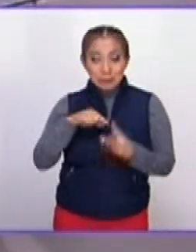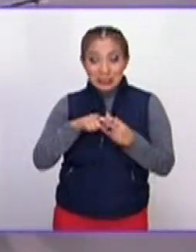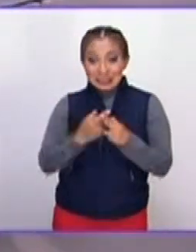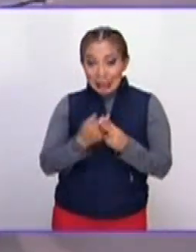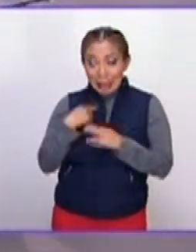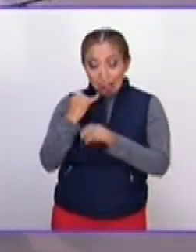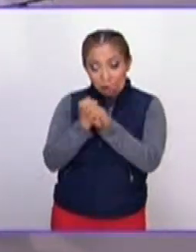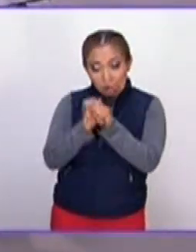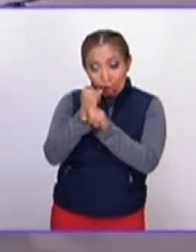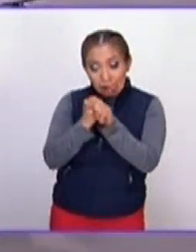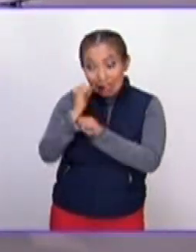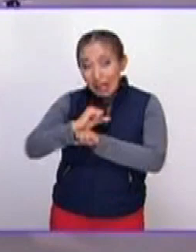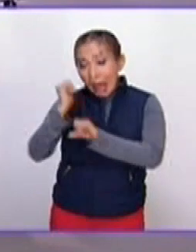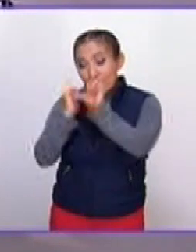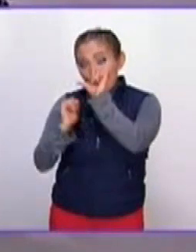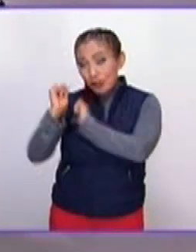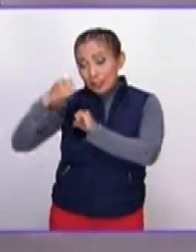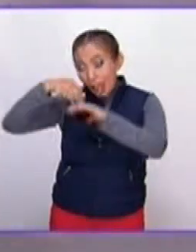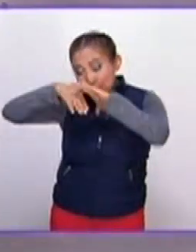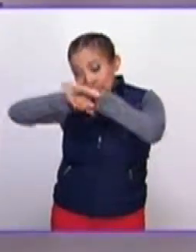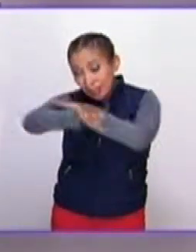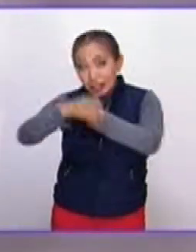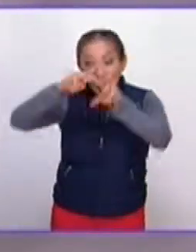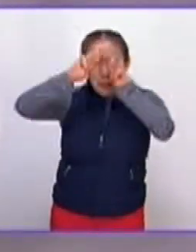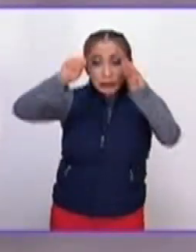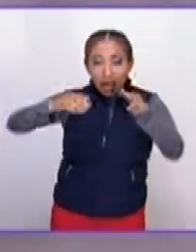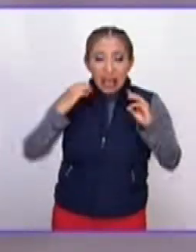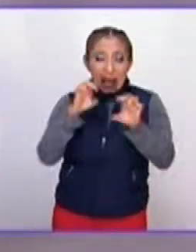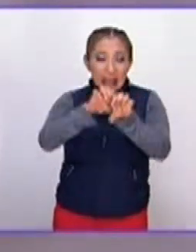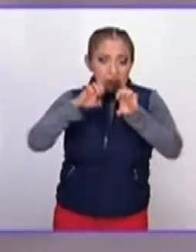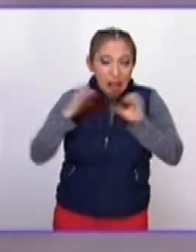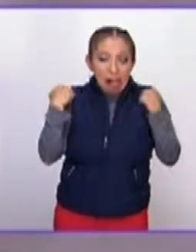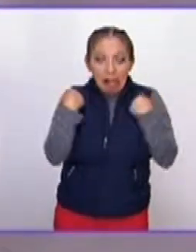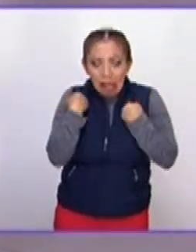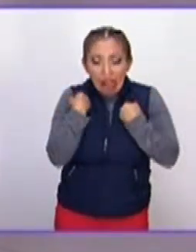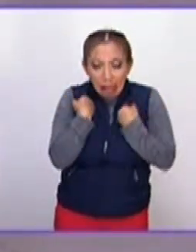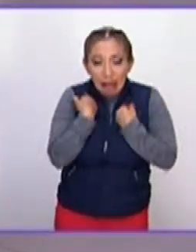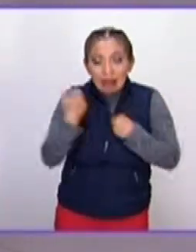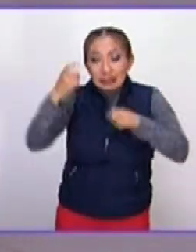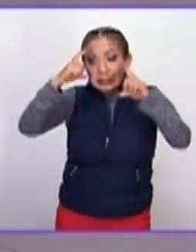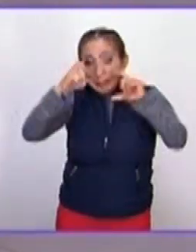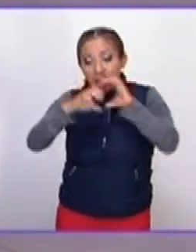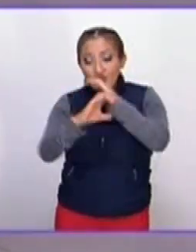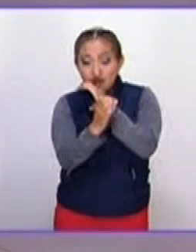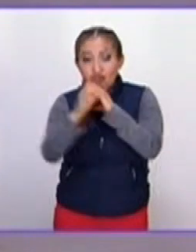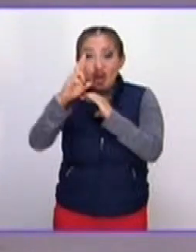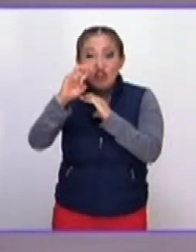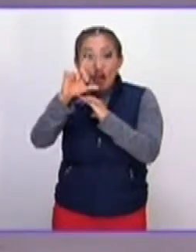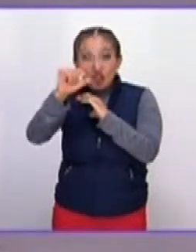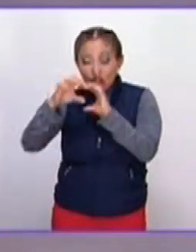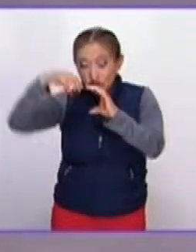hacer arqueología en la montaña, en las cuevas, pues teníamos que llevar mucho equipo. Una cosa era una cámara fotográfica, usábamos rollos